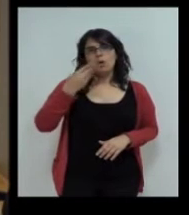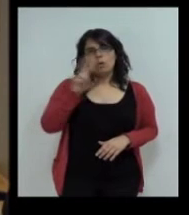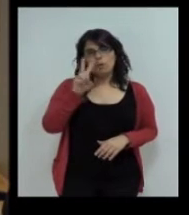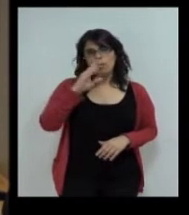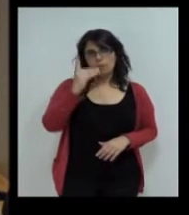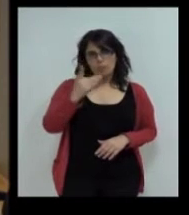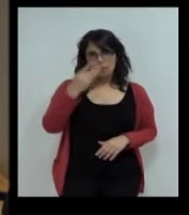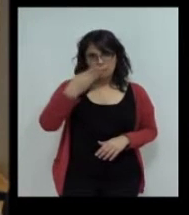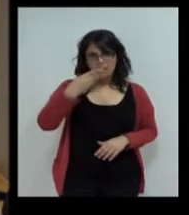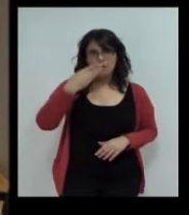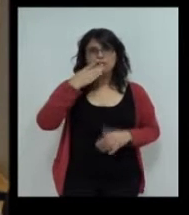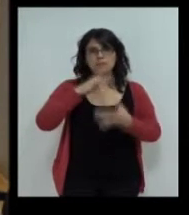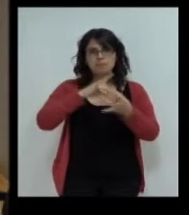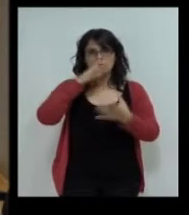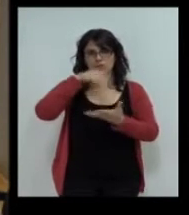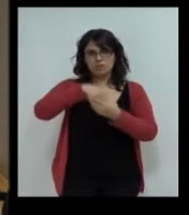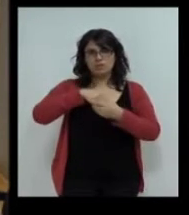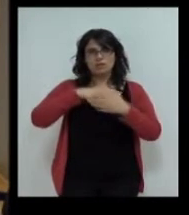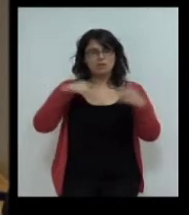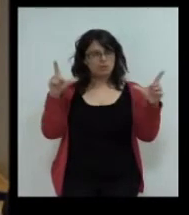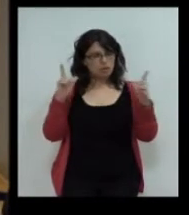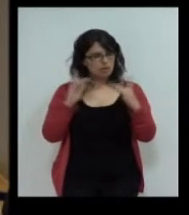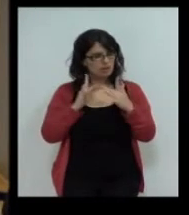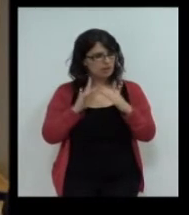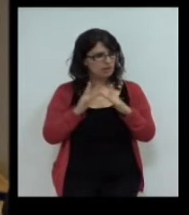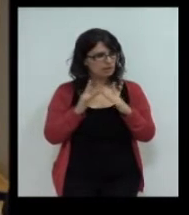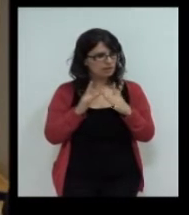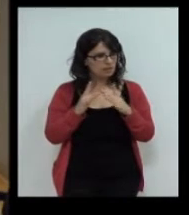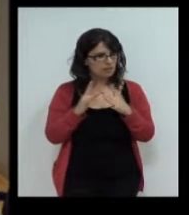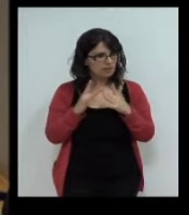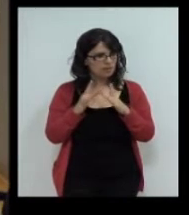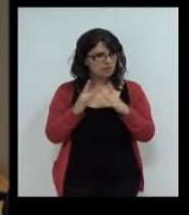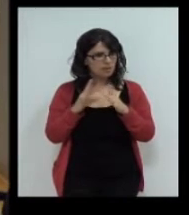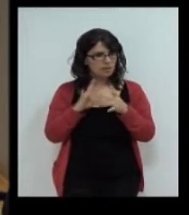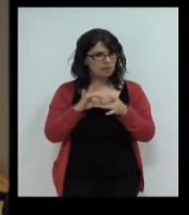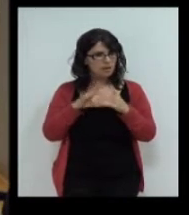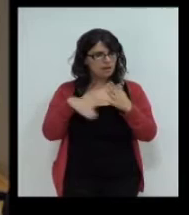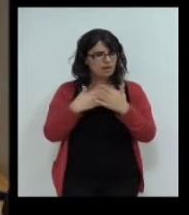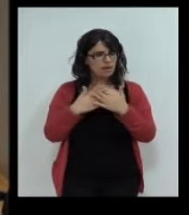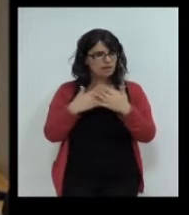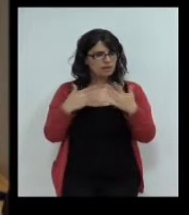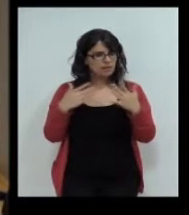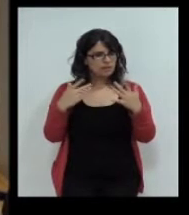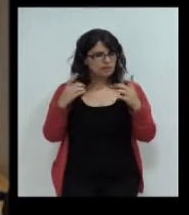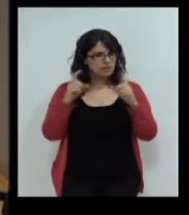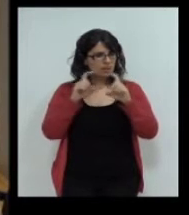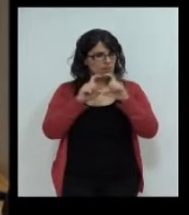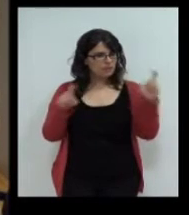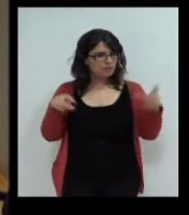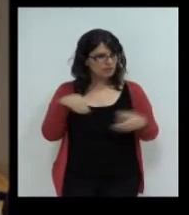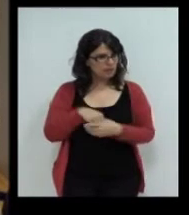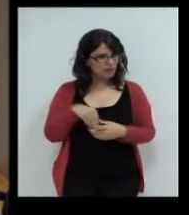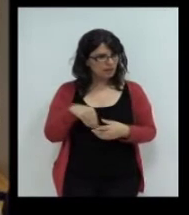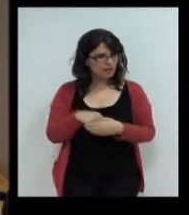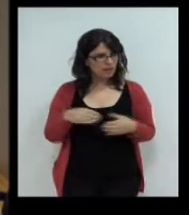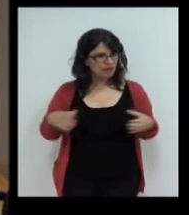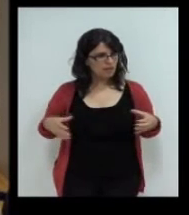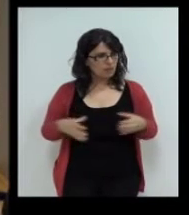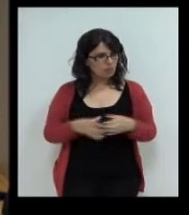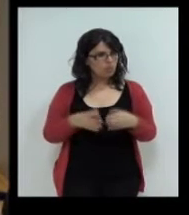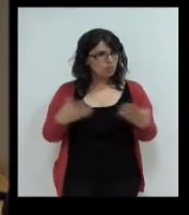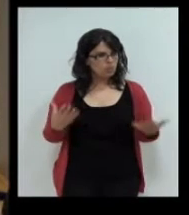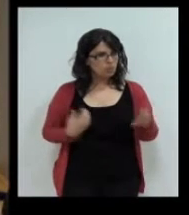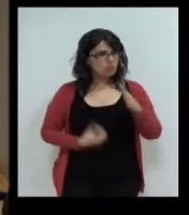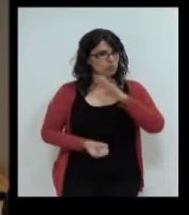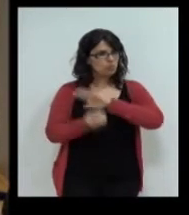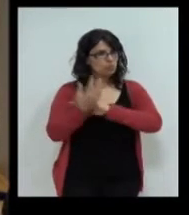a la televisión, con la televisión interactiva, y fracasó. Fue dinamitada por propia empresa interna en el grupo. Y nos encontramos ante una nueva generación